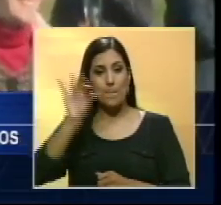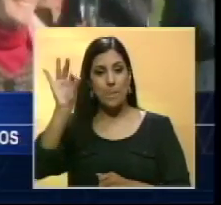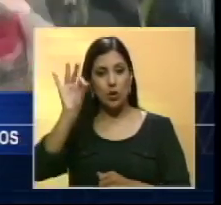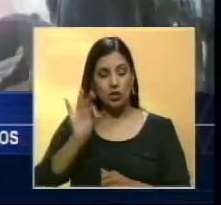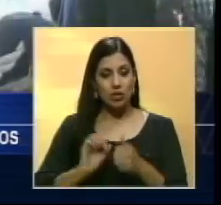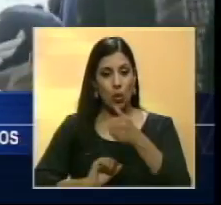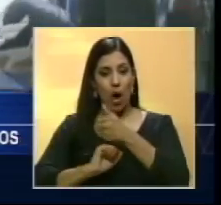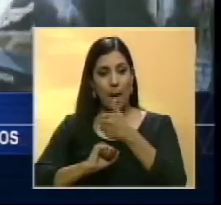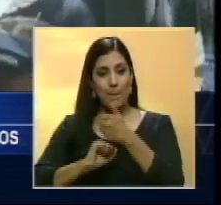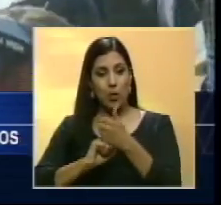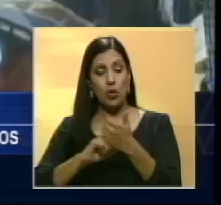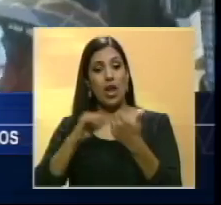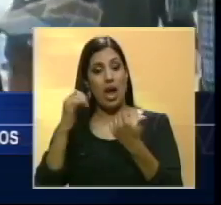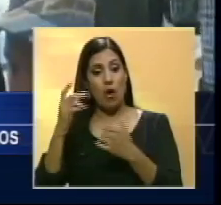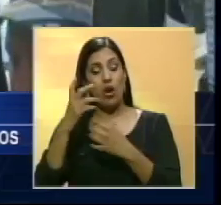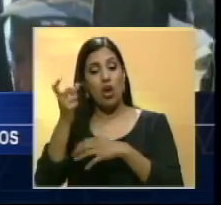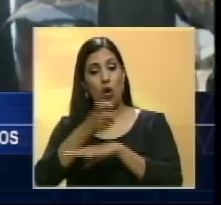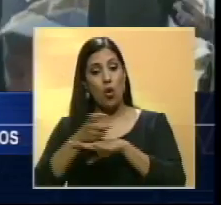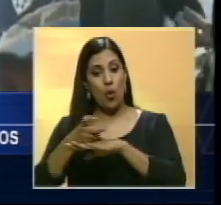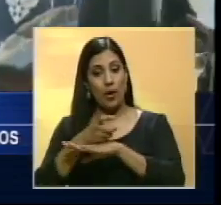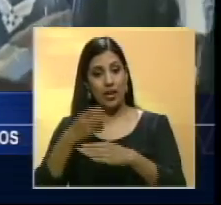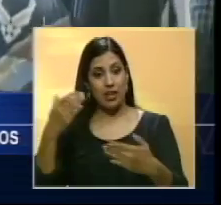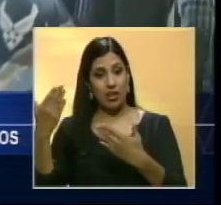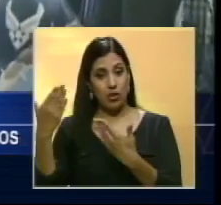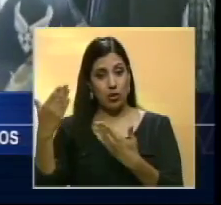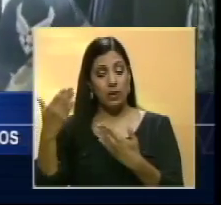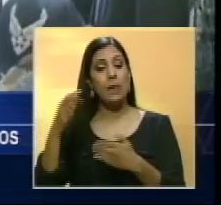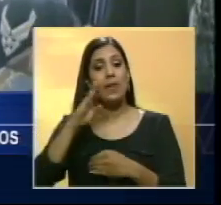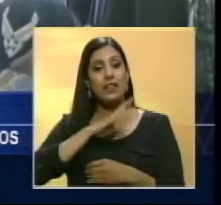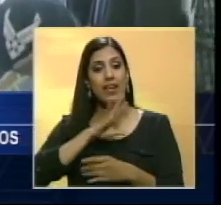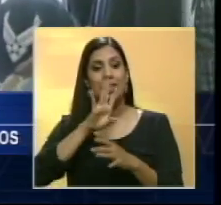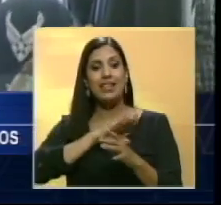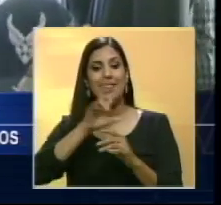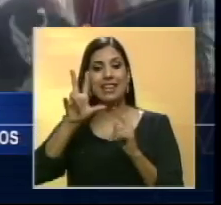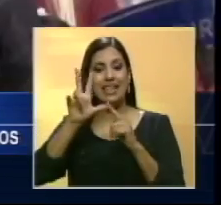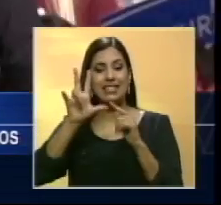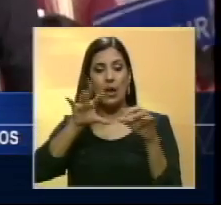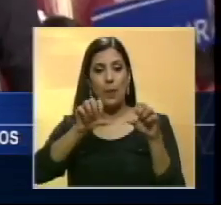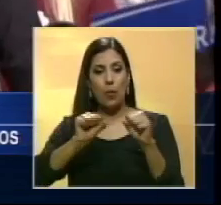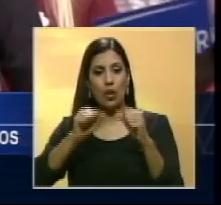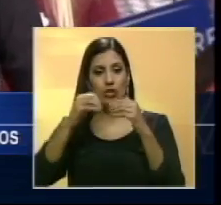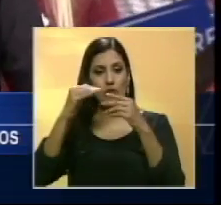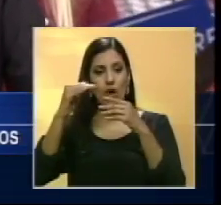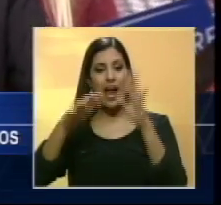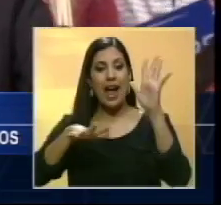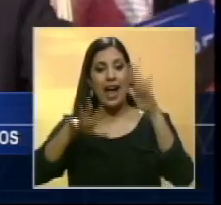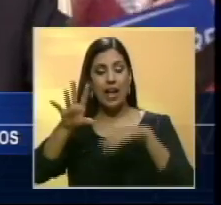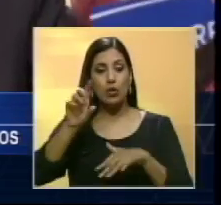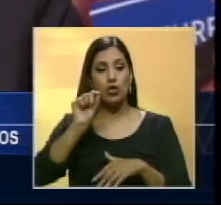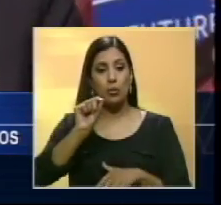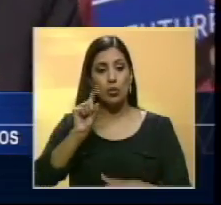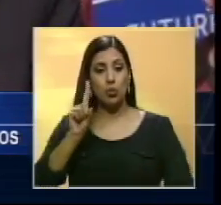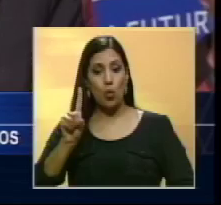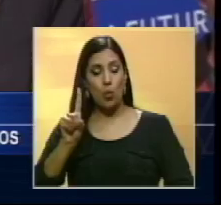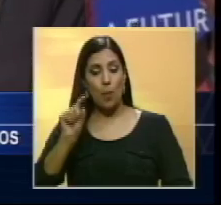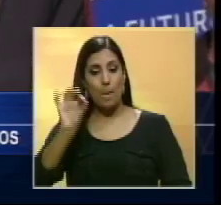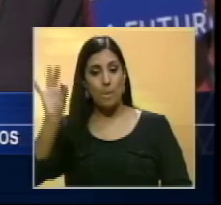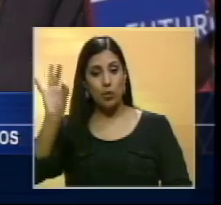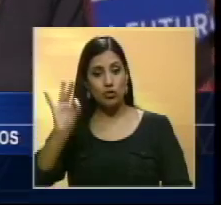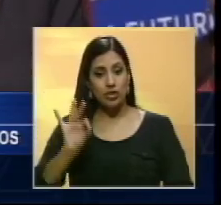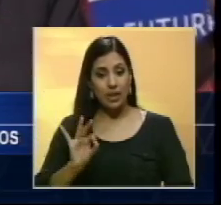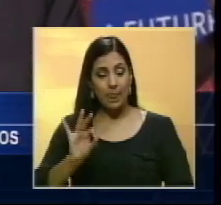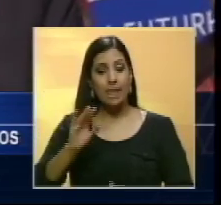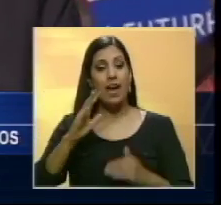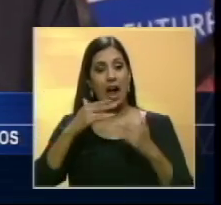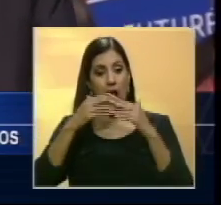35.1% de apoyo. El gobernador republicano de Ohio, John Kasich, ocupó el tercer puesto de la jornada con un 14.1%.